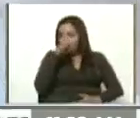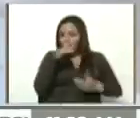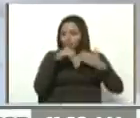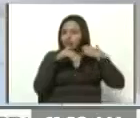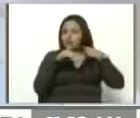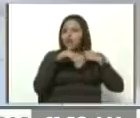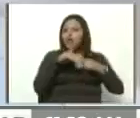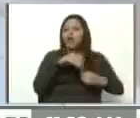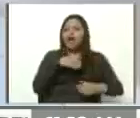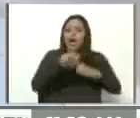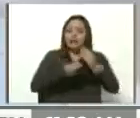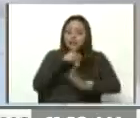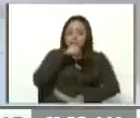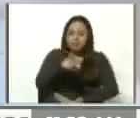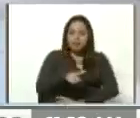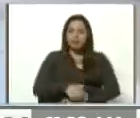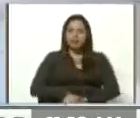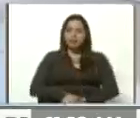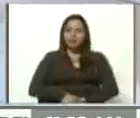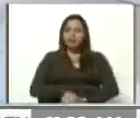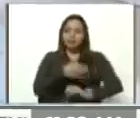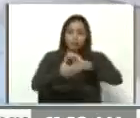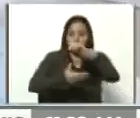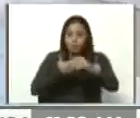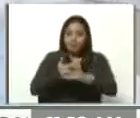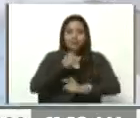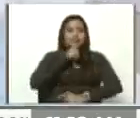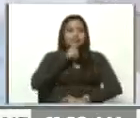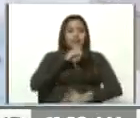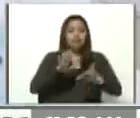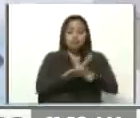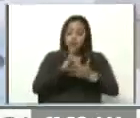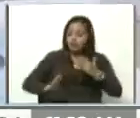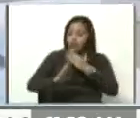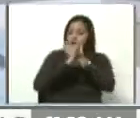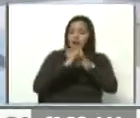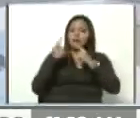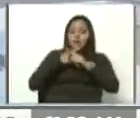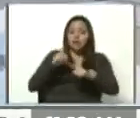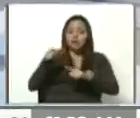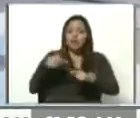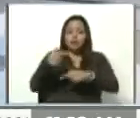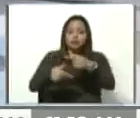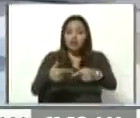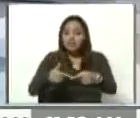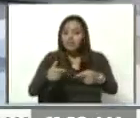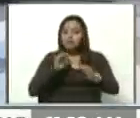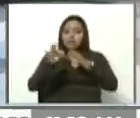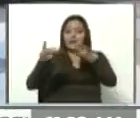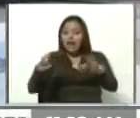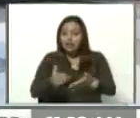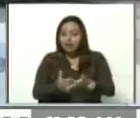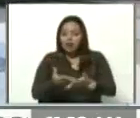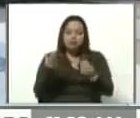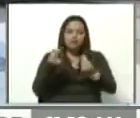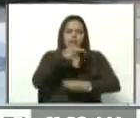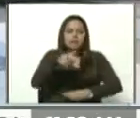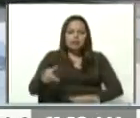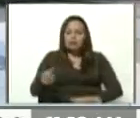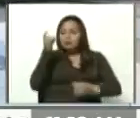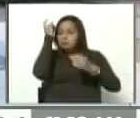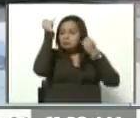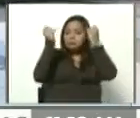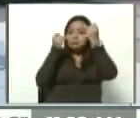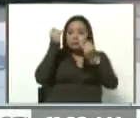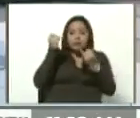hacer mofa, por una situación complicada de bloqueo, pero también afectó muchísimo a la pandemia. Mucha gente se reinventó. Hemos